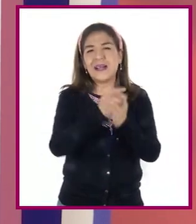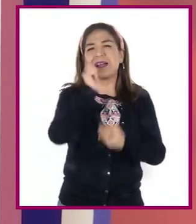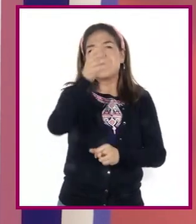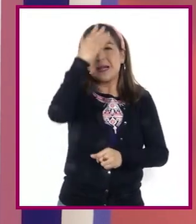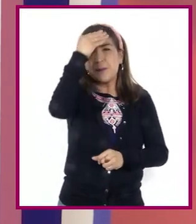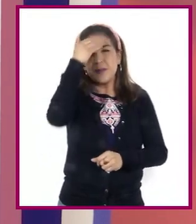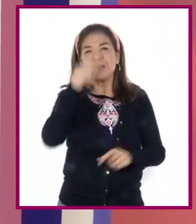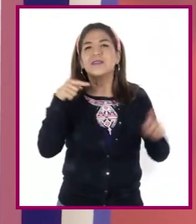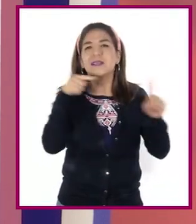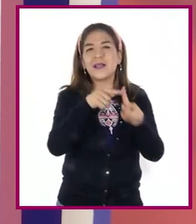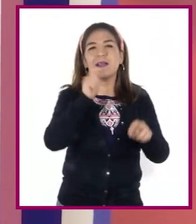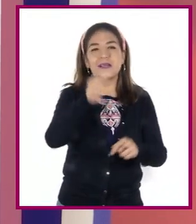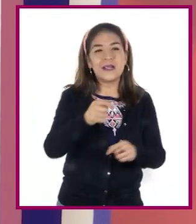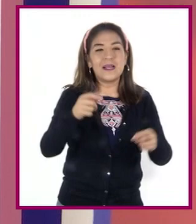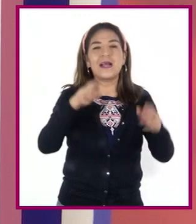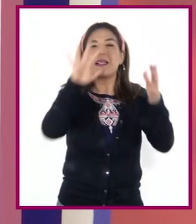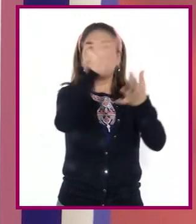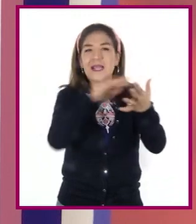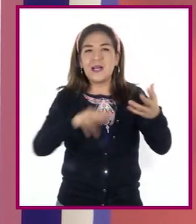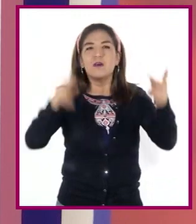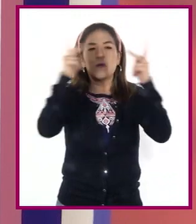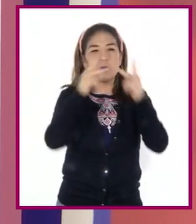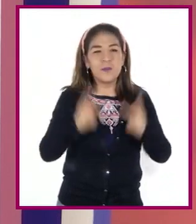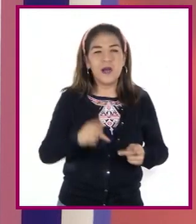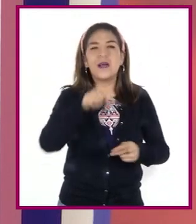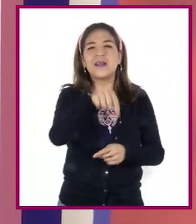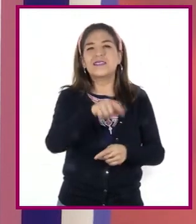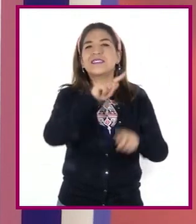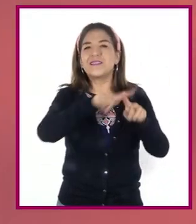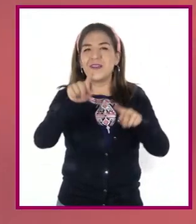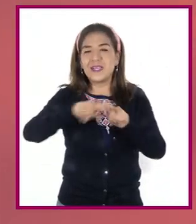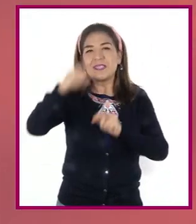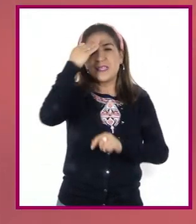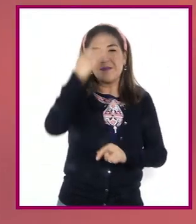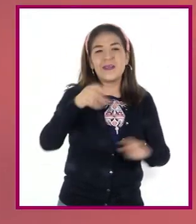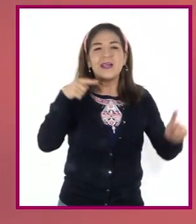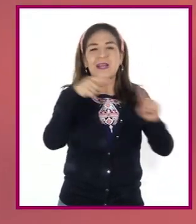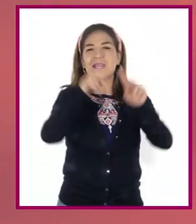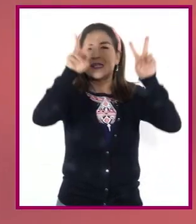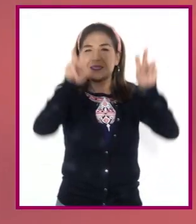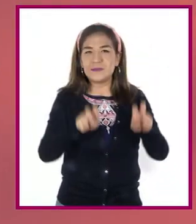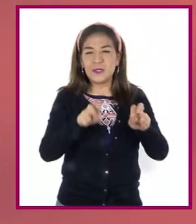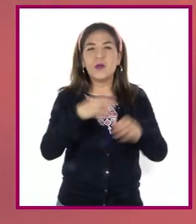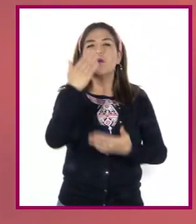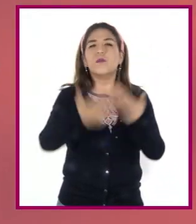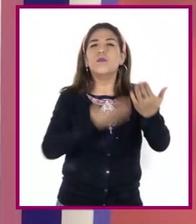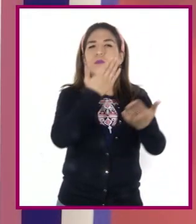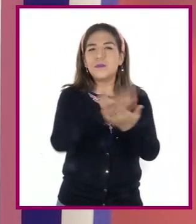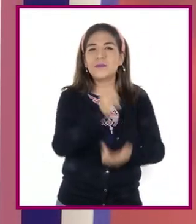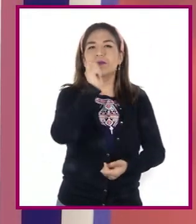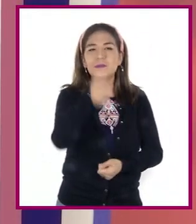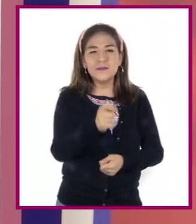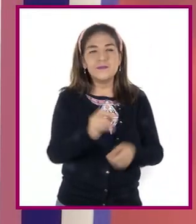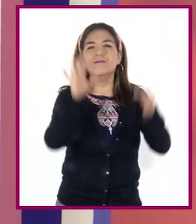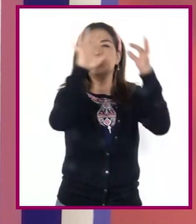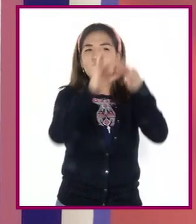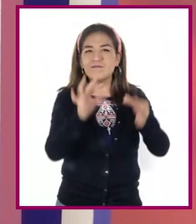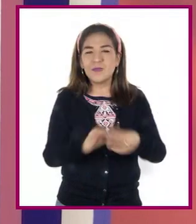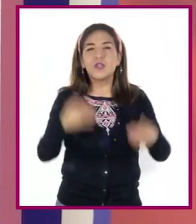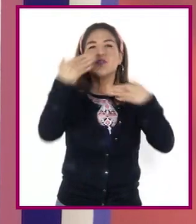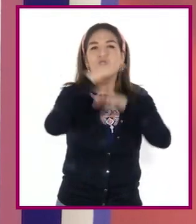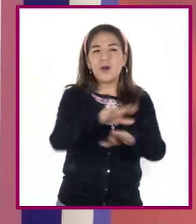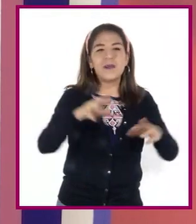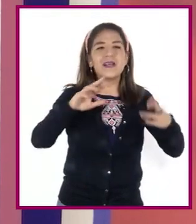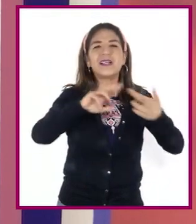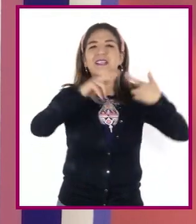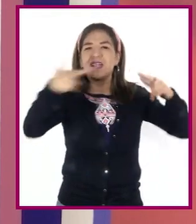aprendizaje esperado. Lee y compara poemas de diferentes épocas sobre un tema específico y el propósito de argumentar sobre